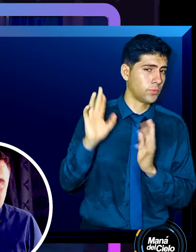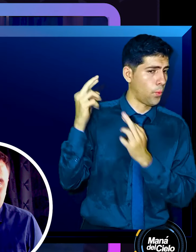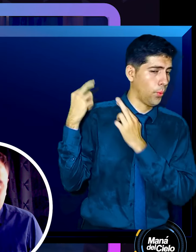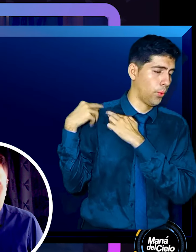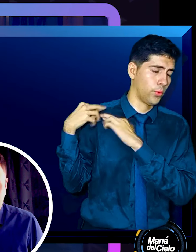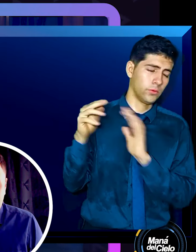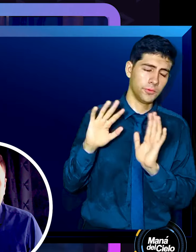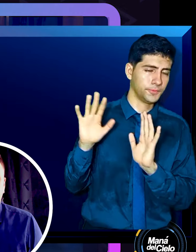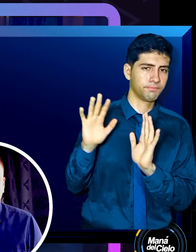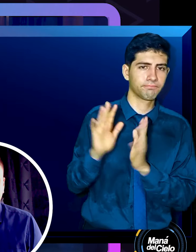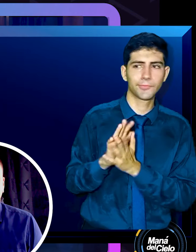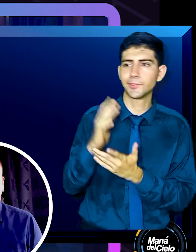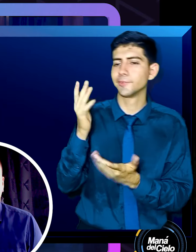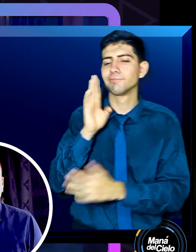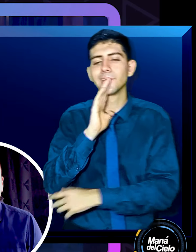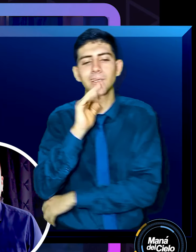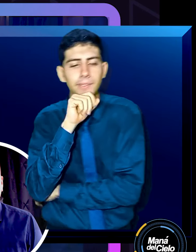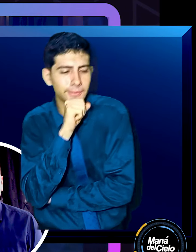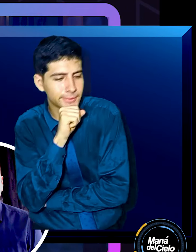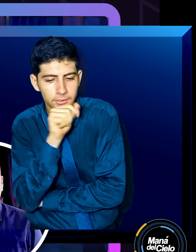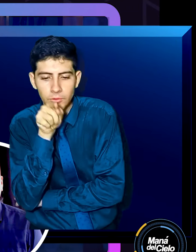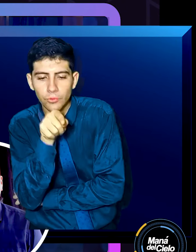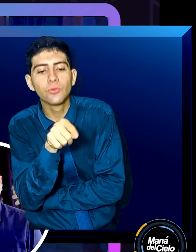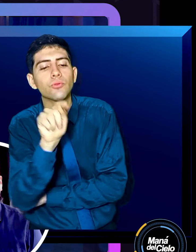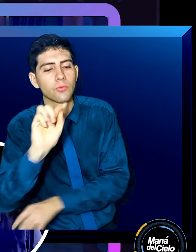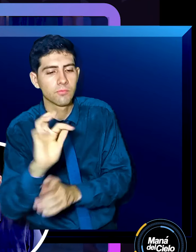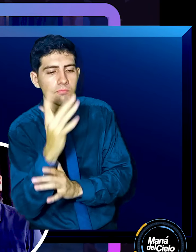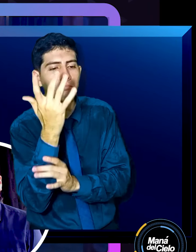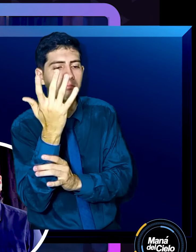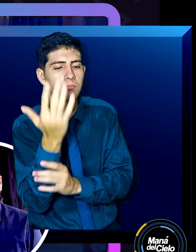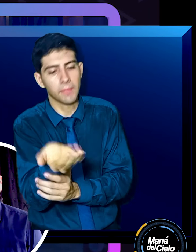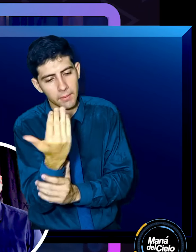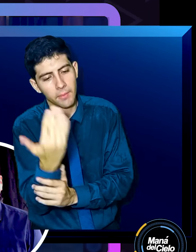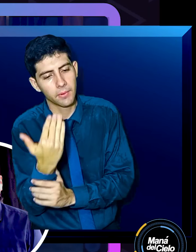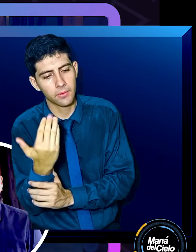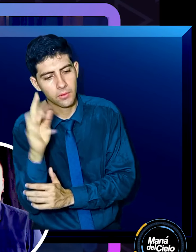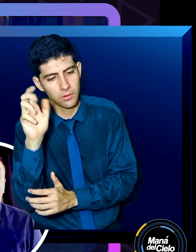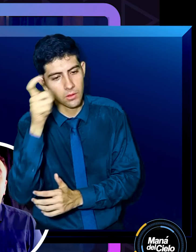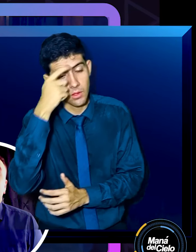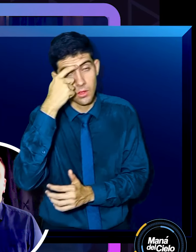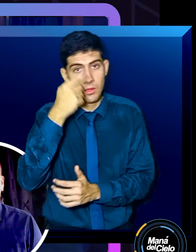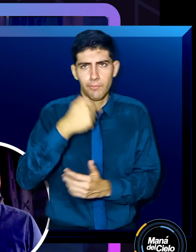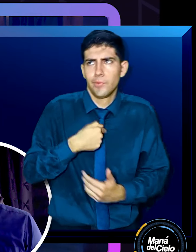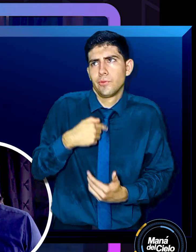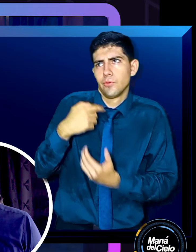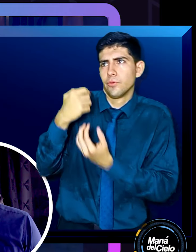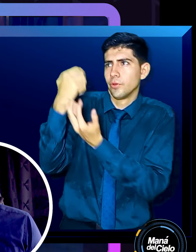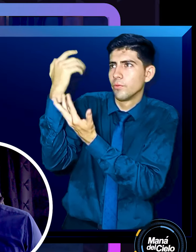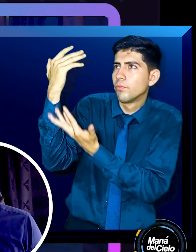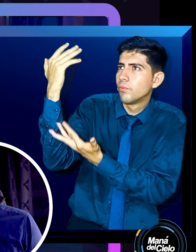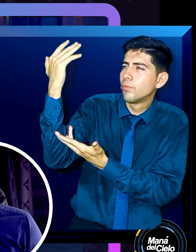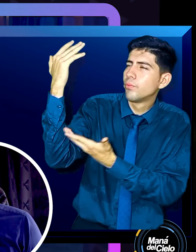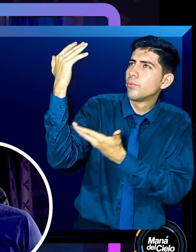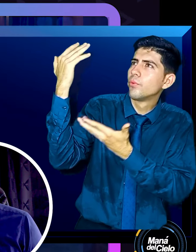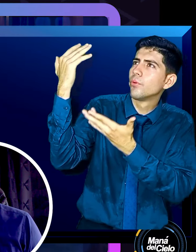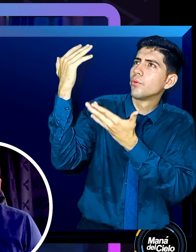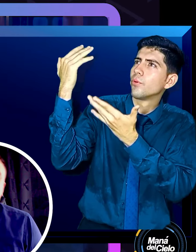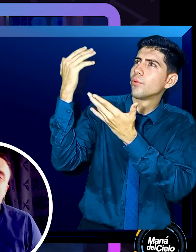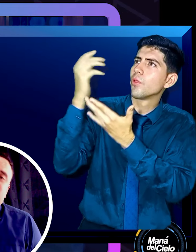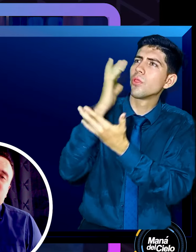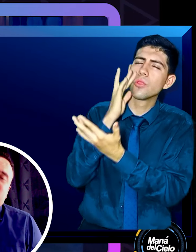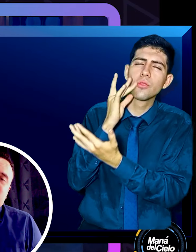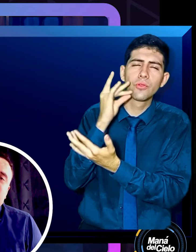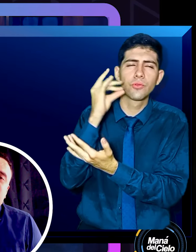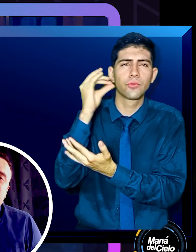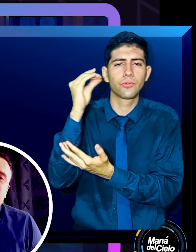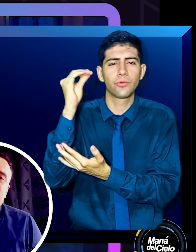Bueno, la higuera, venga, gobiérnese. No, es que yo doy dulzura. Y allá tengo que gobernar, yo no quiero gobernar, yo quiero seguir